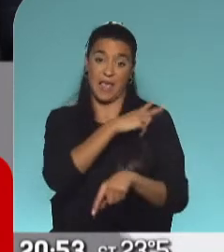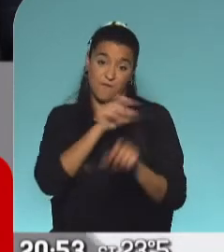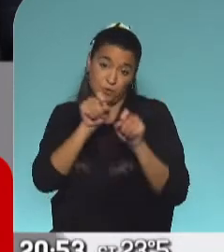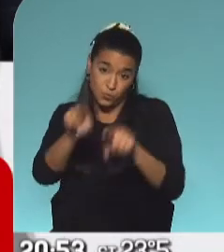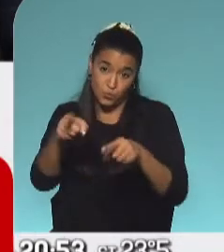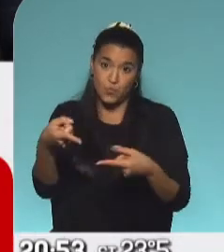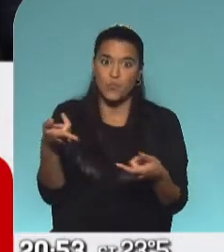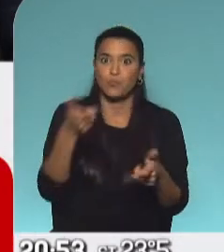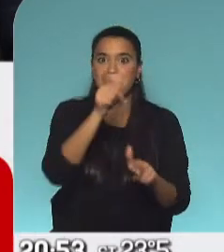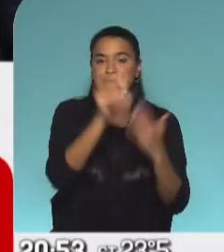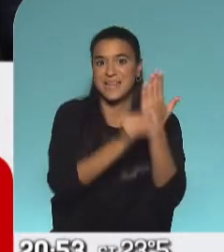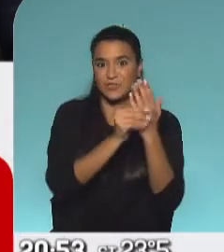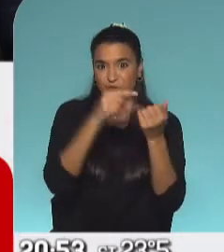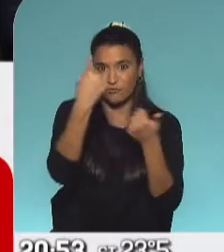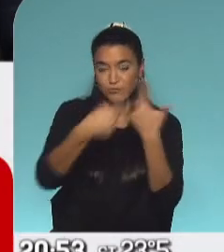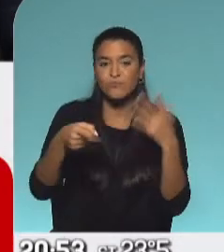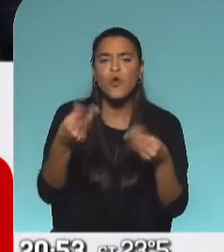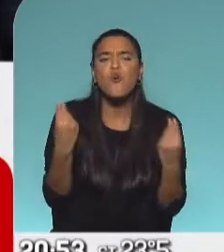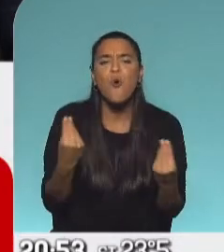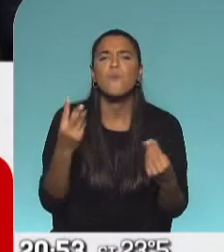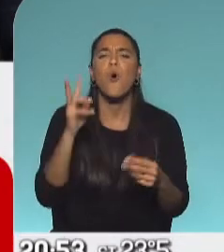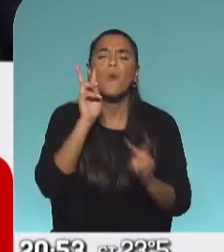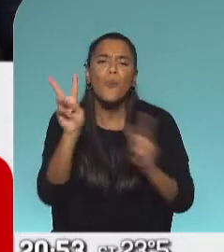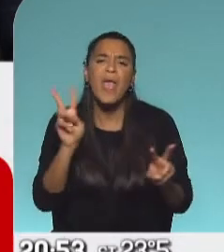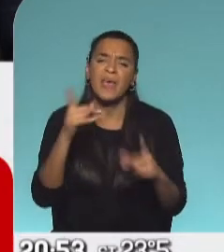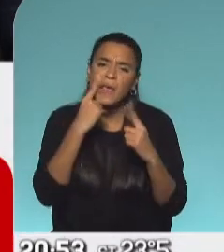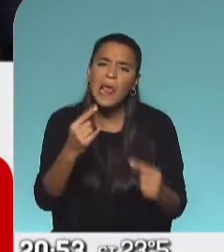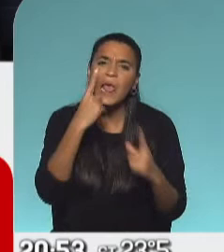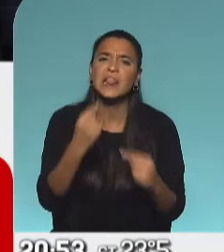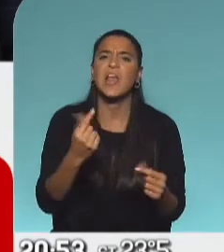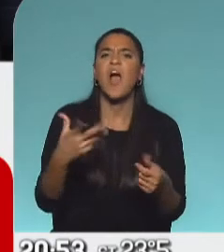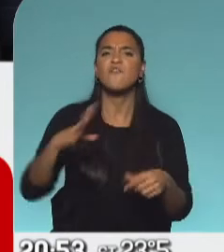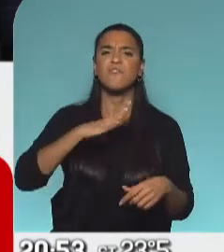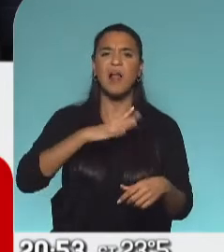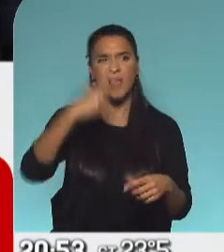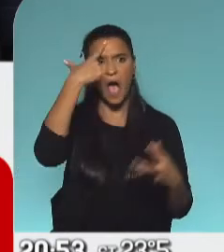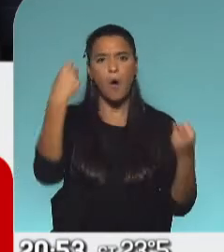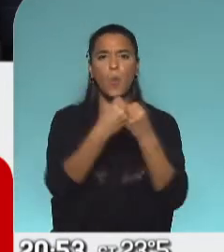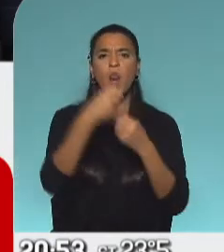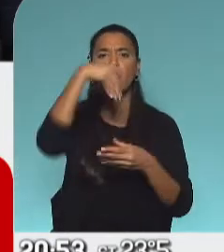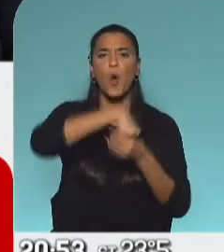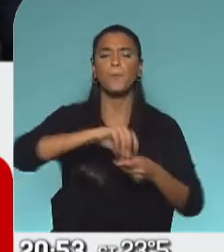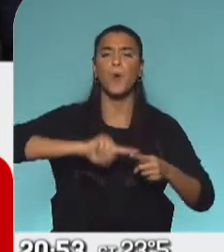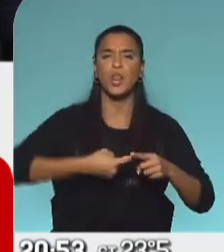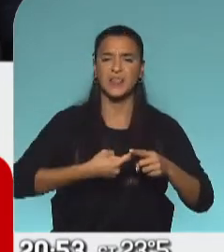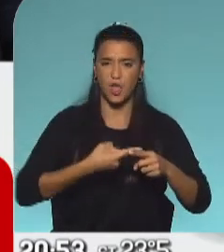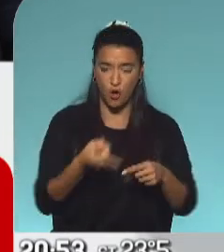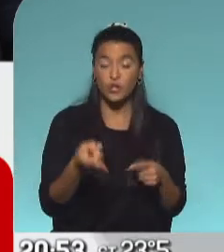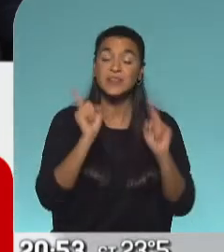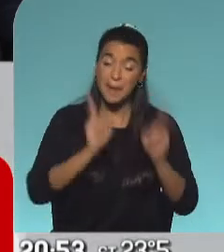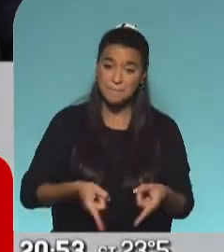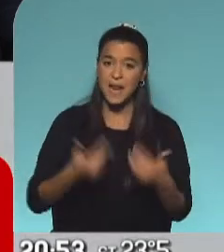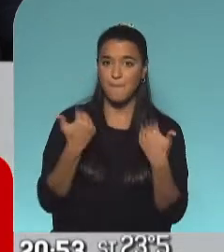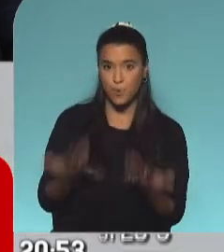de todos esos ministros. ¿Cómo se leen esas críticas de la falta de volumen político hacia adentro? Y también aprovechar para preguntarte